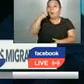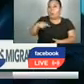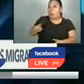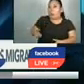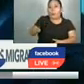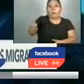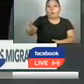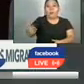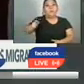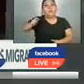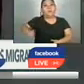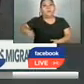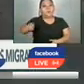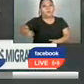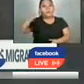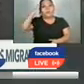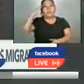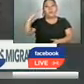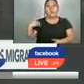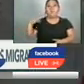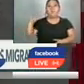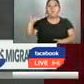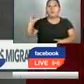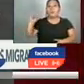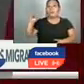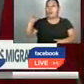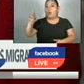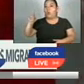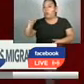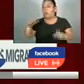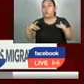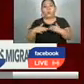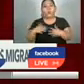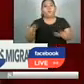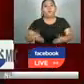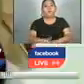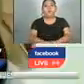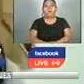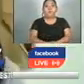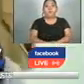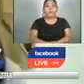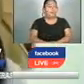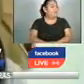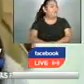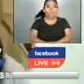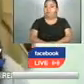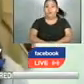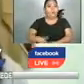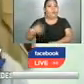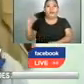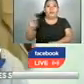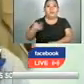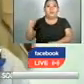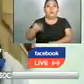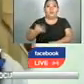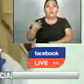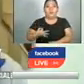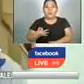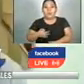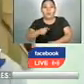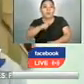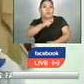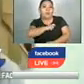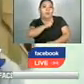dinero la abogada de inmigración Claudia Bernal destaca otras atribuciones del patrocinador y no es necesariamente una